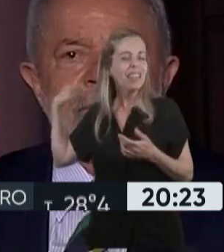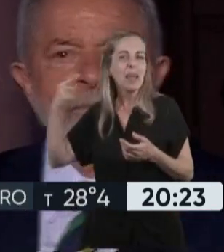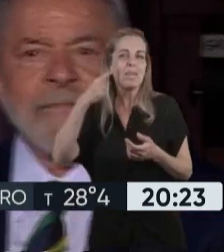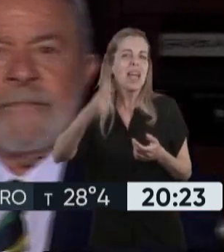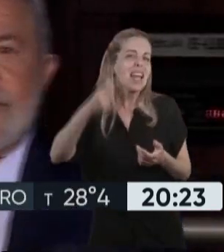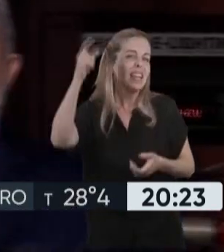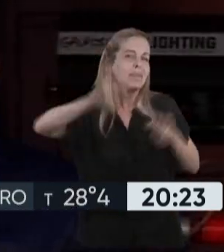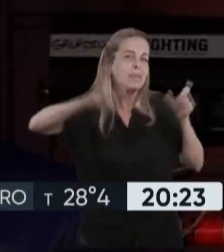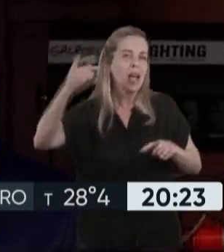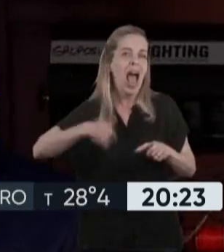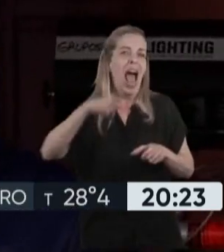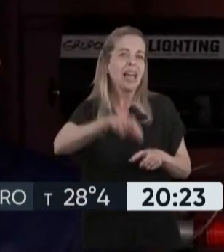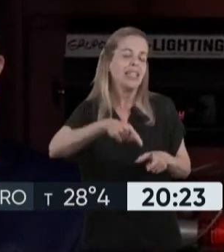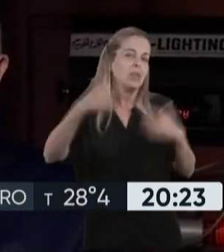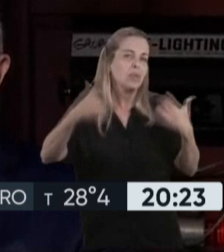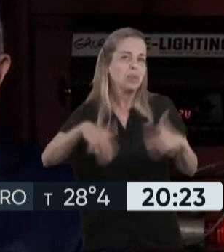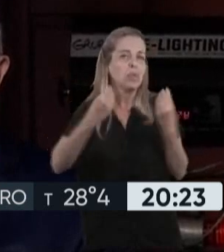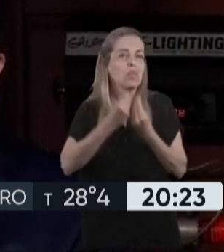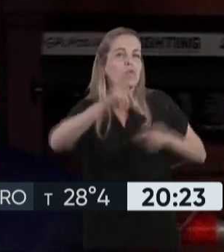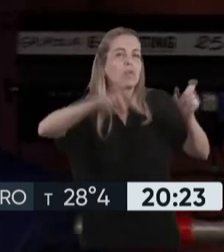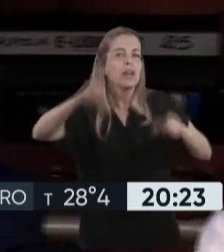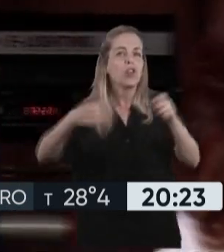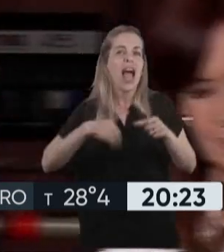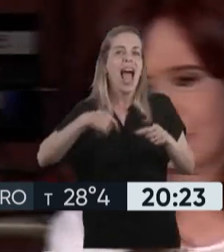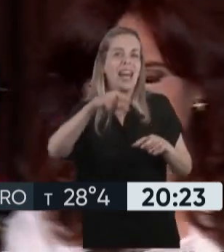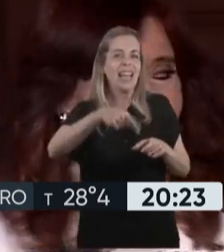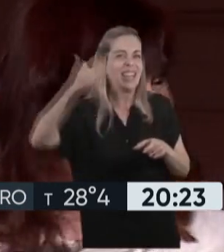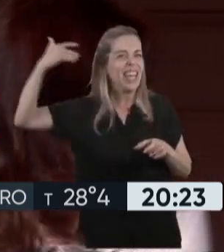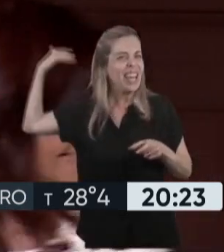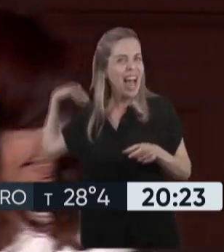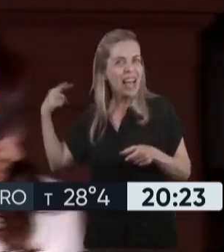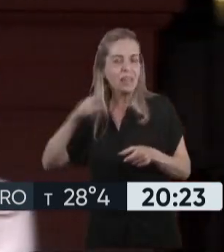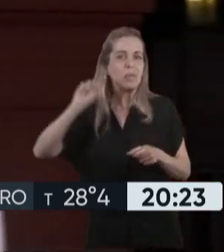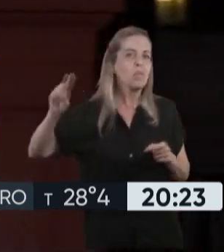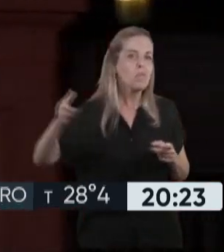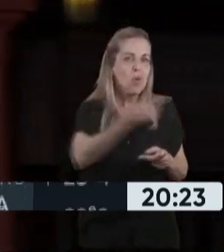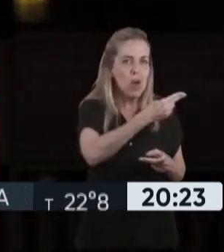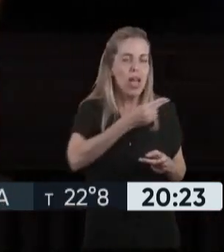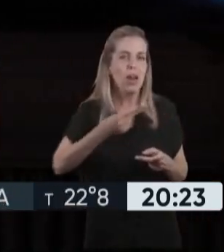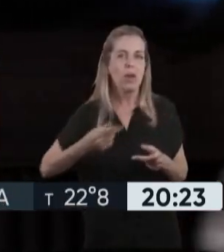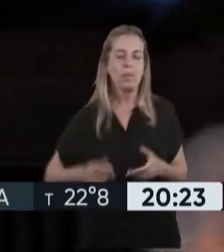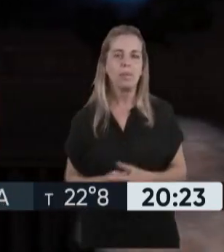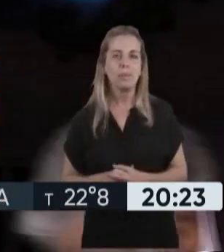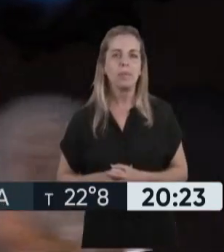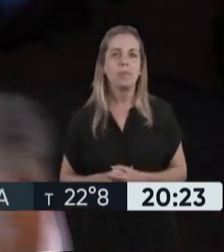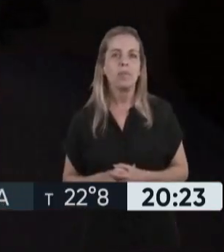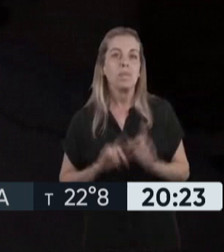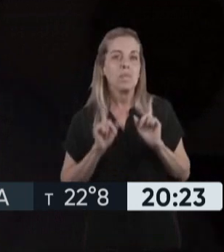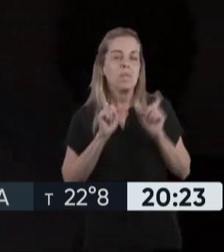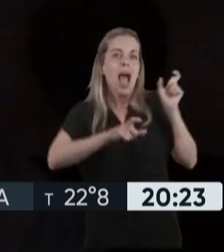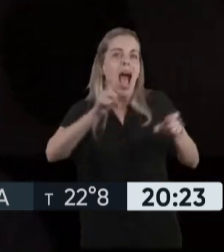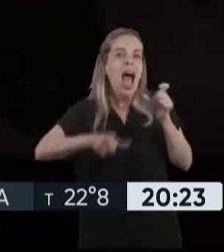argentinos, decenas de miles de argentinos, que entregaron su vida, que